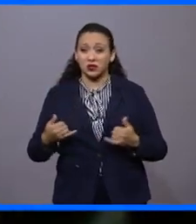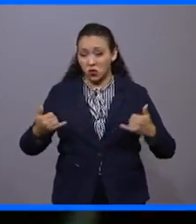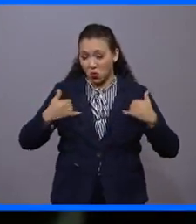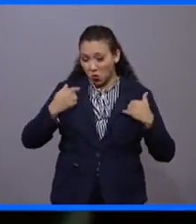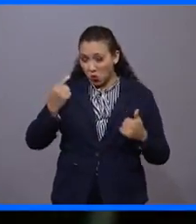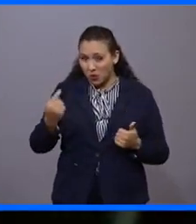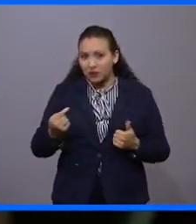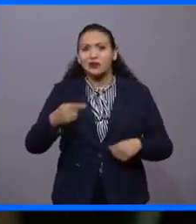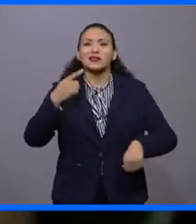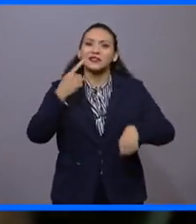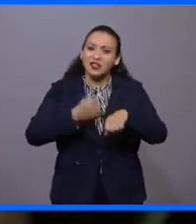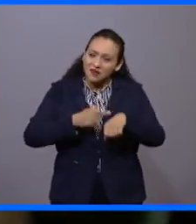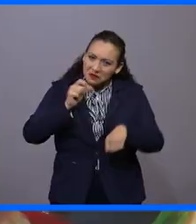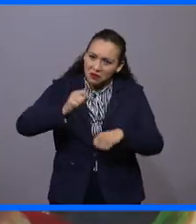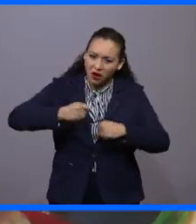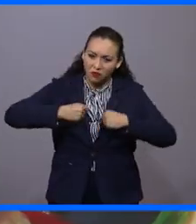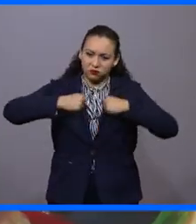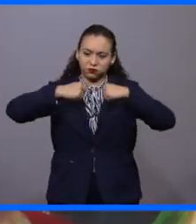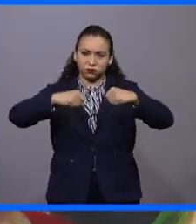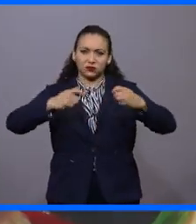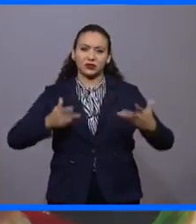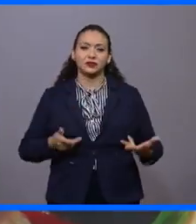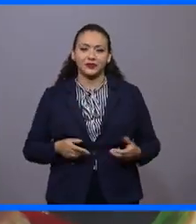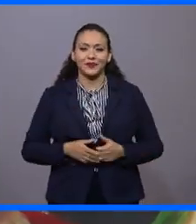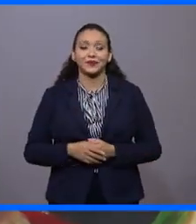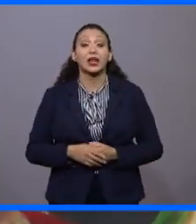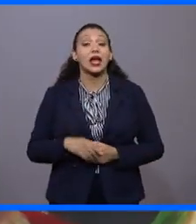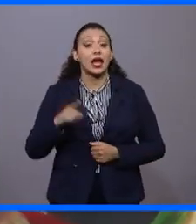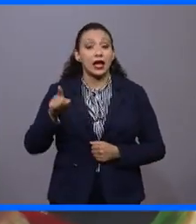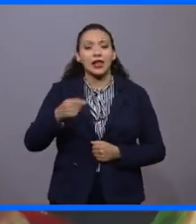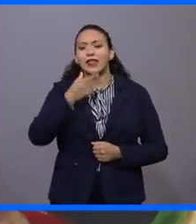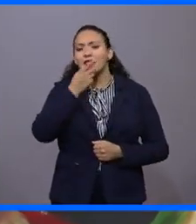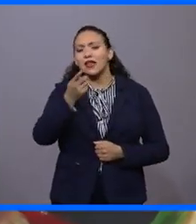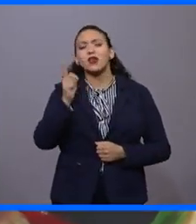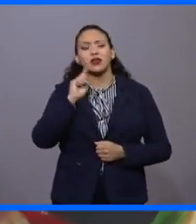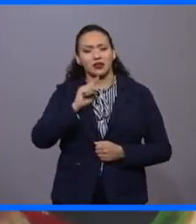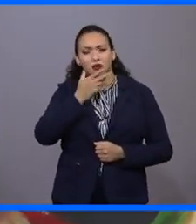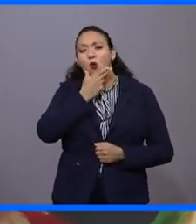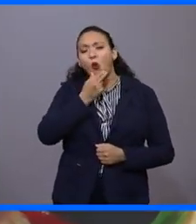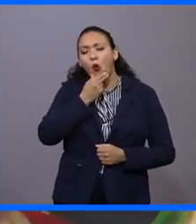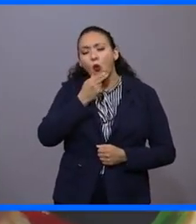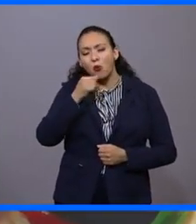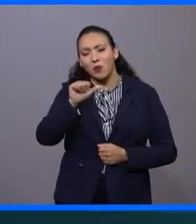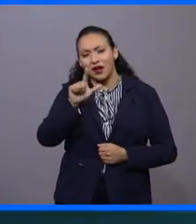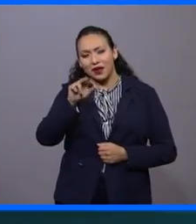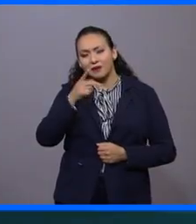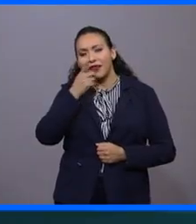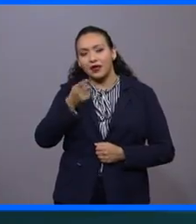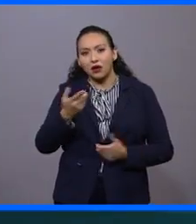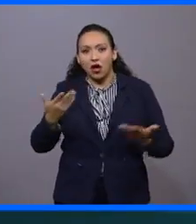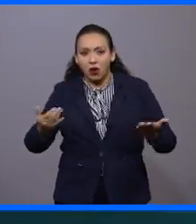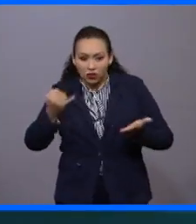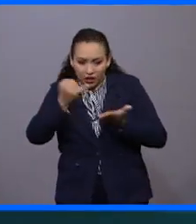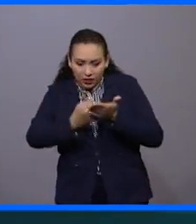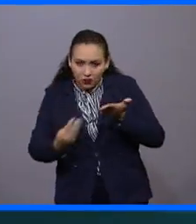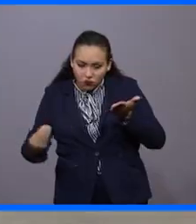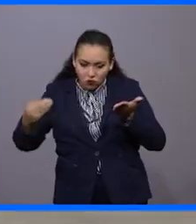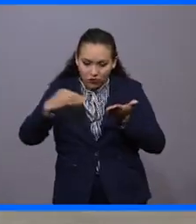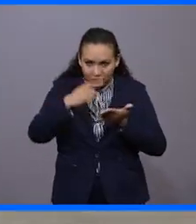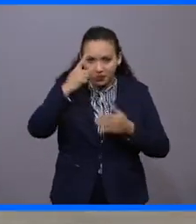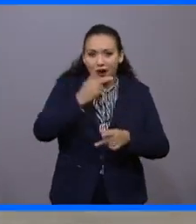el diputado Joaquín Cebadúa Alba durante el primer foro internacional Impuestos a Productos Nocivos para la